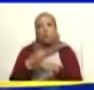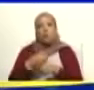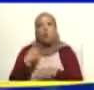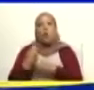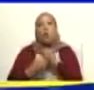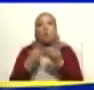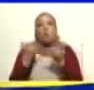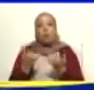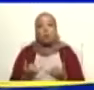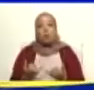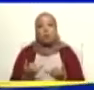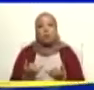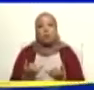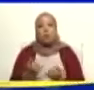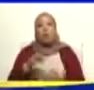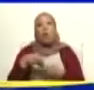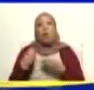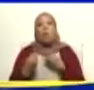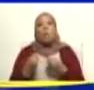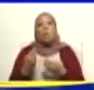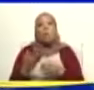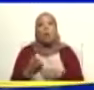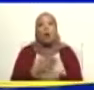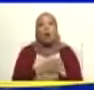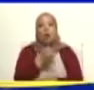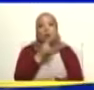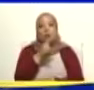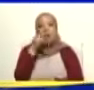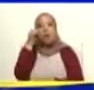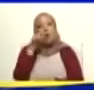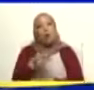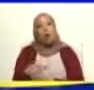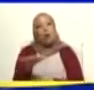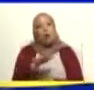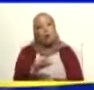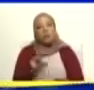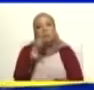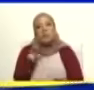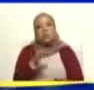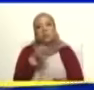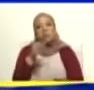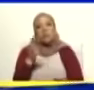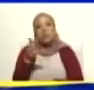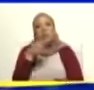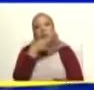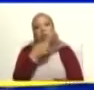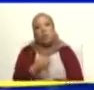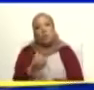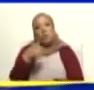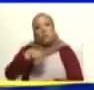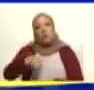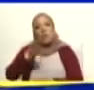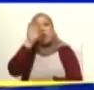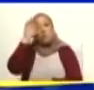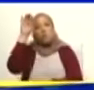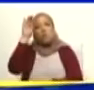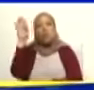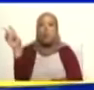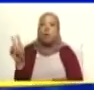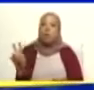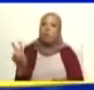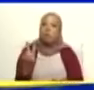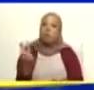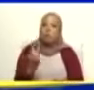hacer, cuándo hacer, porque el pueblo el 3 de diciembre va a decidir el destino